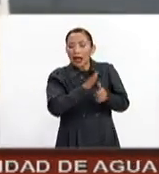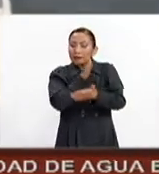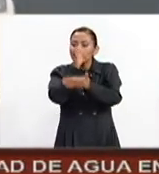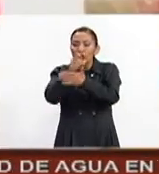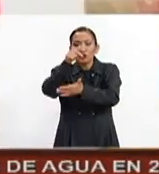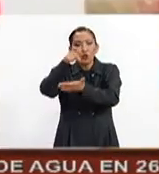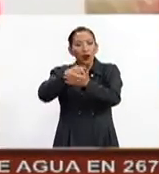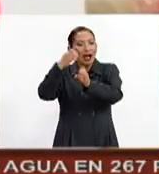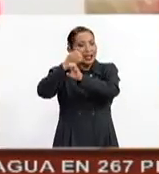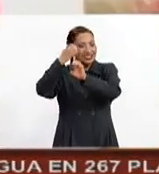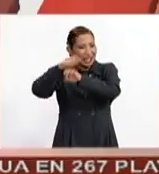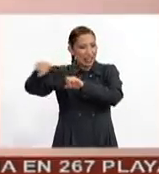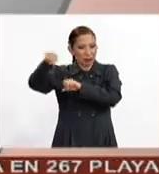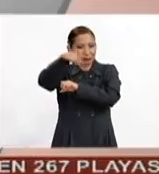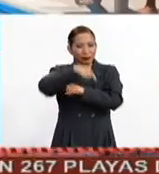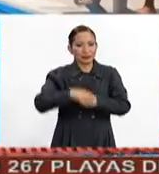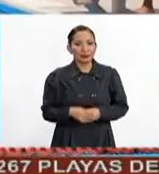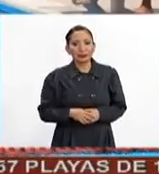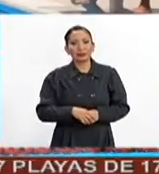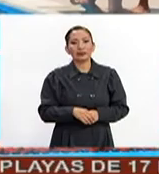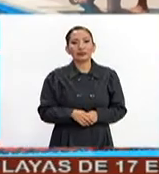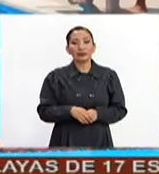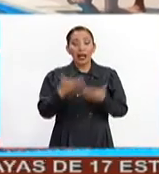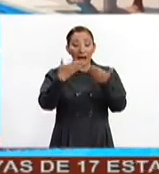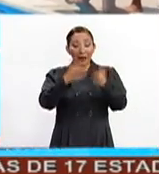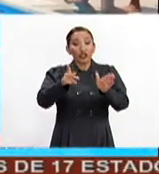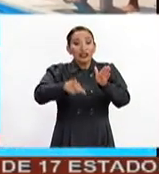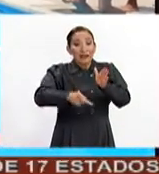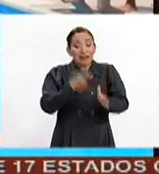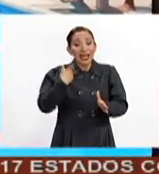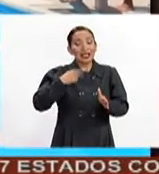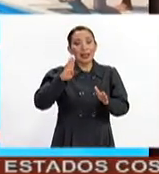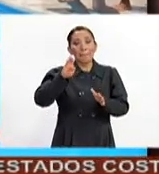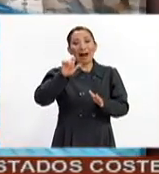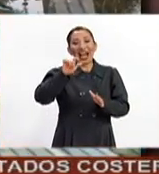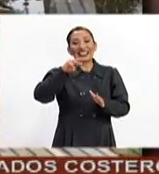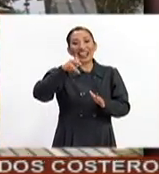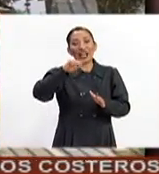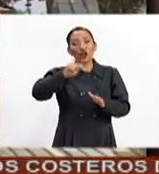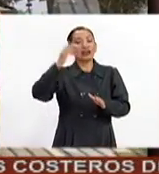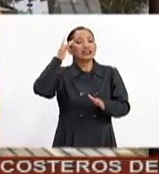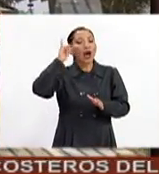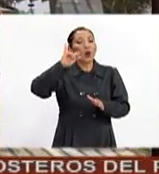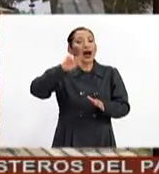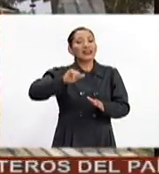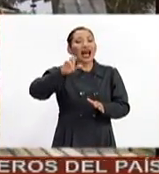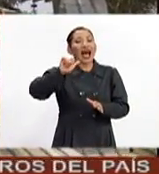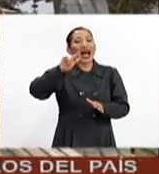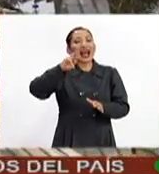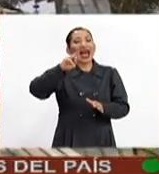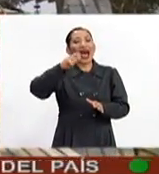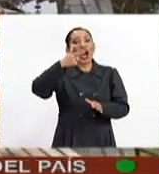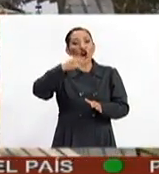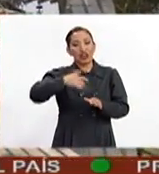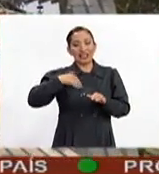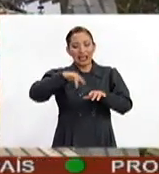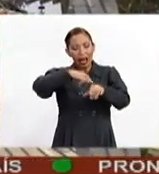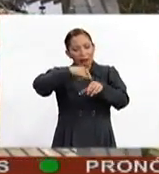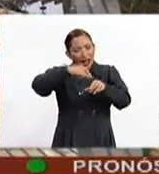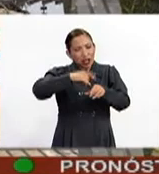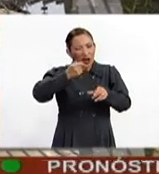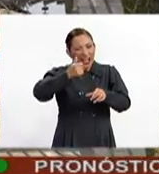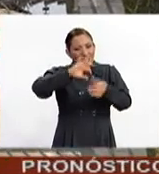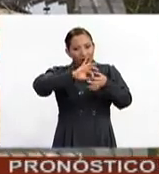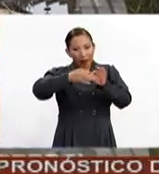llegar a sus estados de origen. Fue reabierto el balneario del Bosque de San Juan de Aragón. El espacio cuenta con alberca